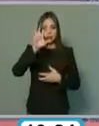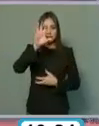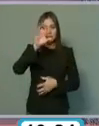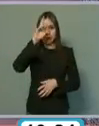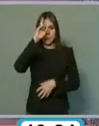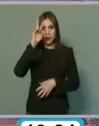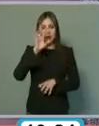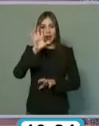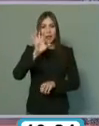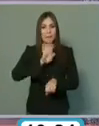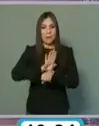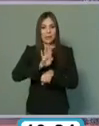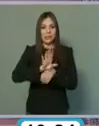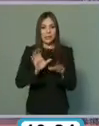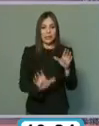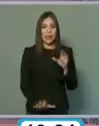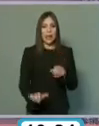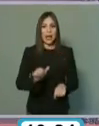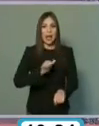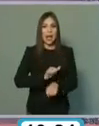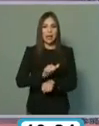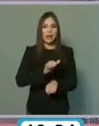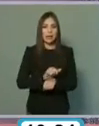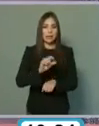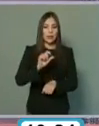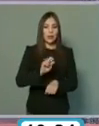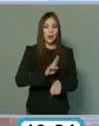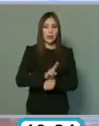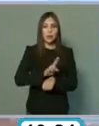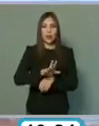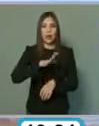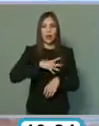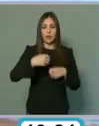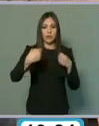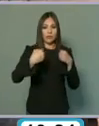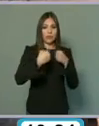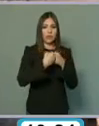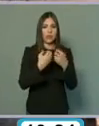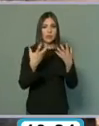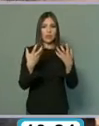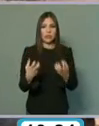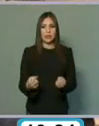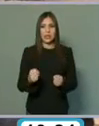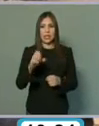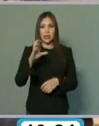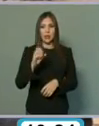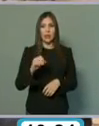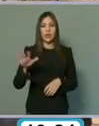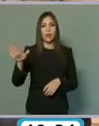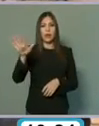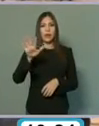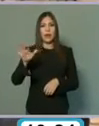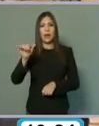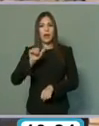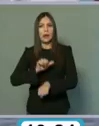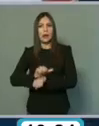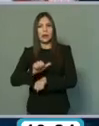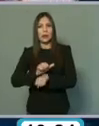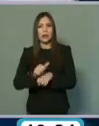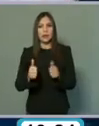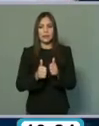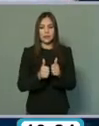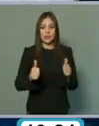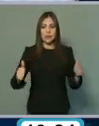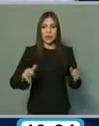cuales con el país del norte, con Brasil, tenemos una frontera seca del lado argentino, digamos, nos separa el